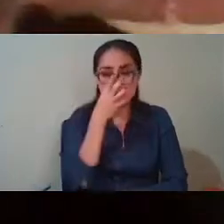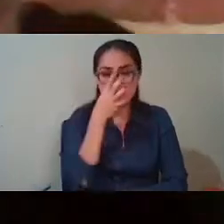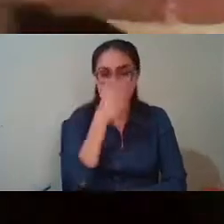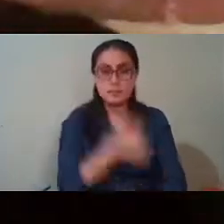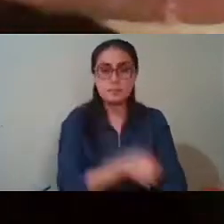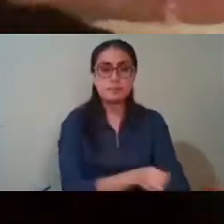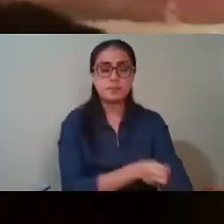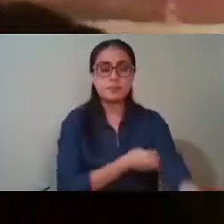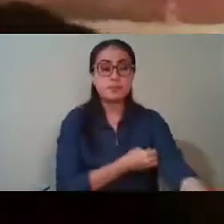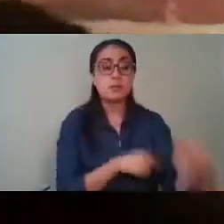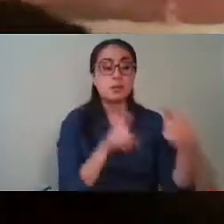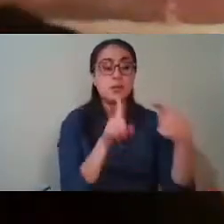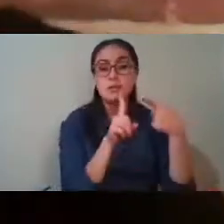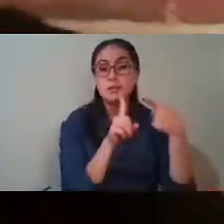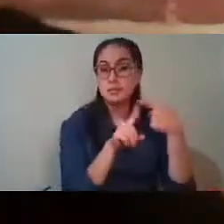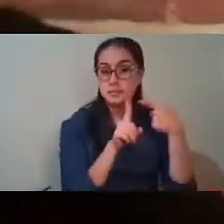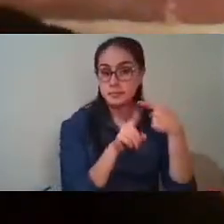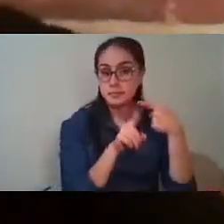La primera